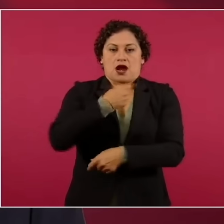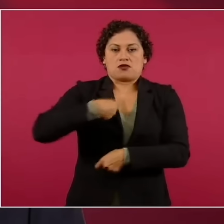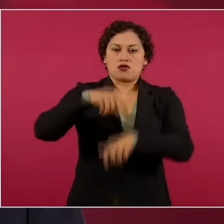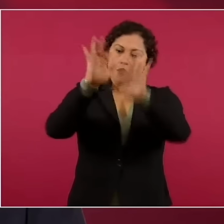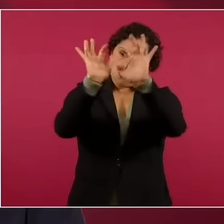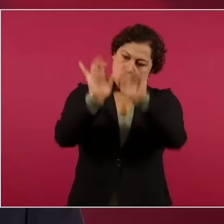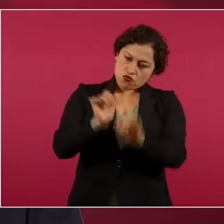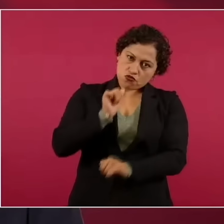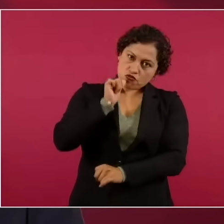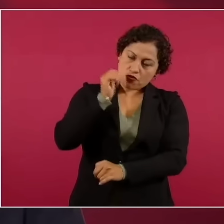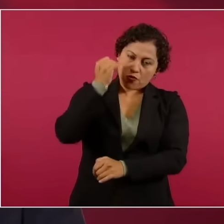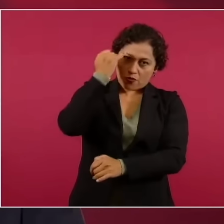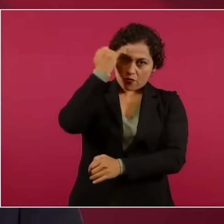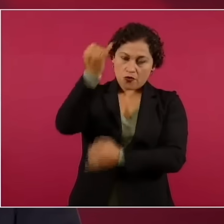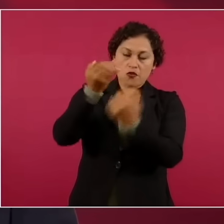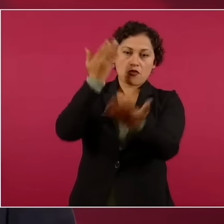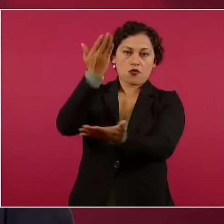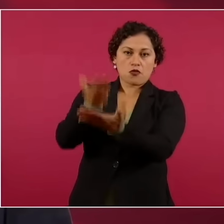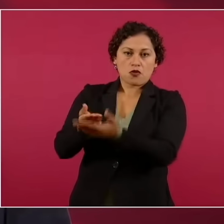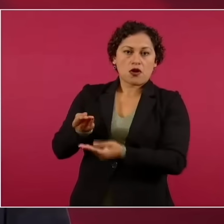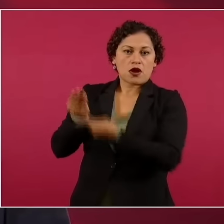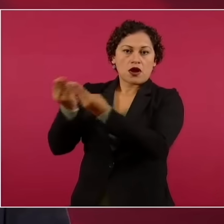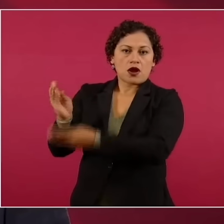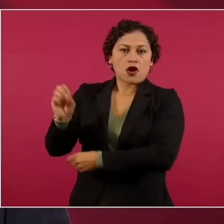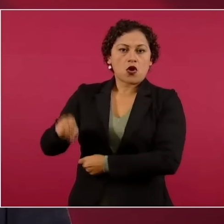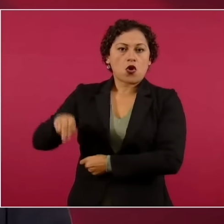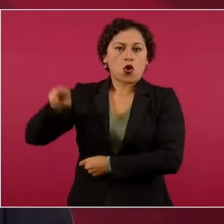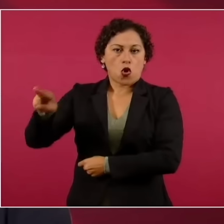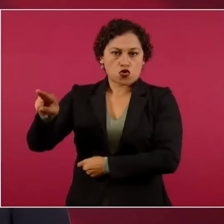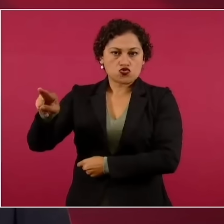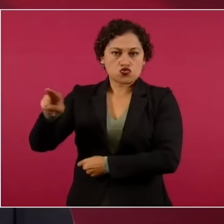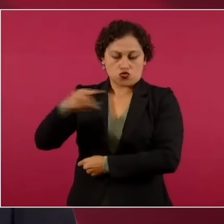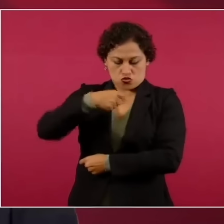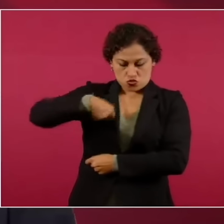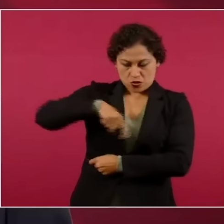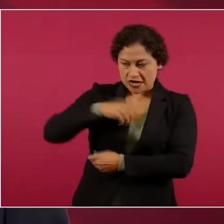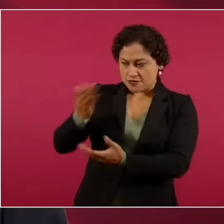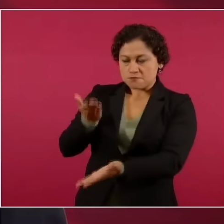la ONU en ese sentido. Y no nos vamos a mover de ahí.